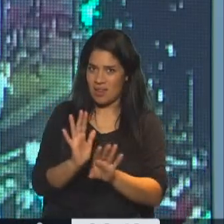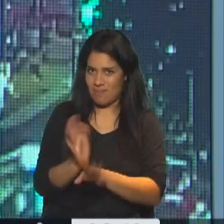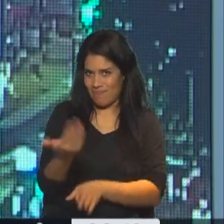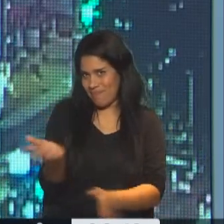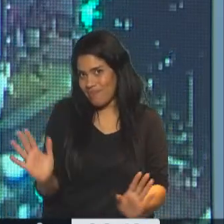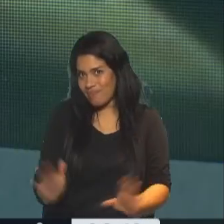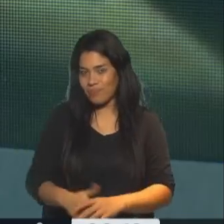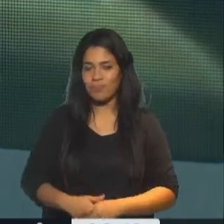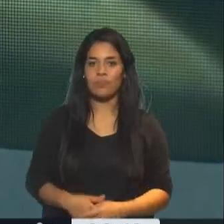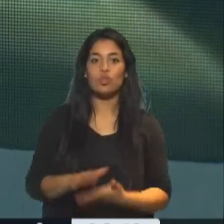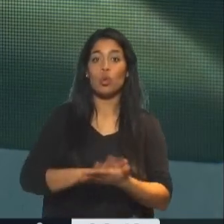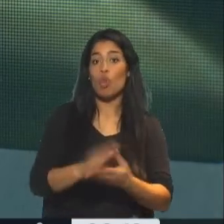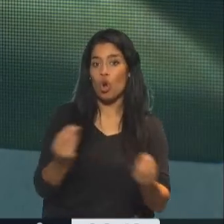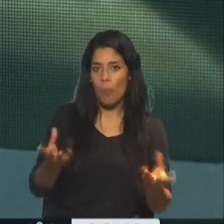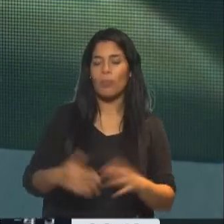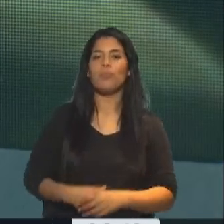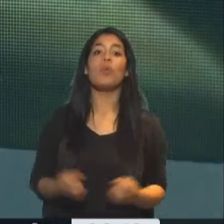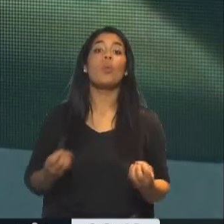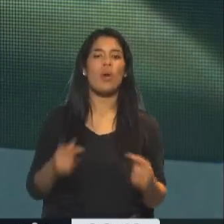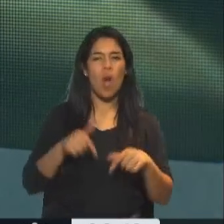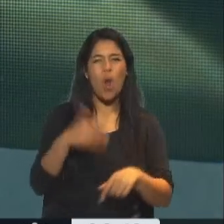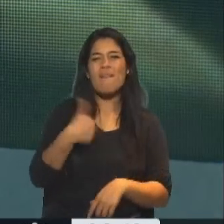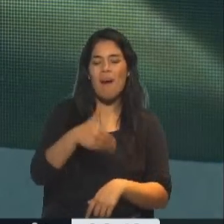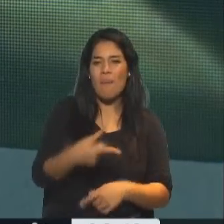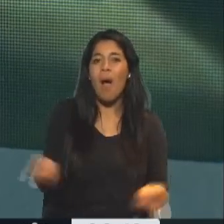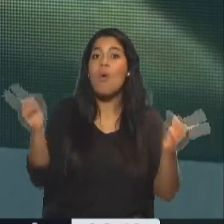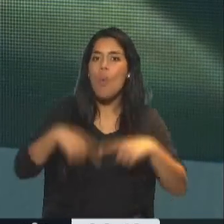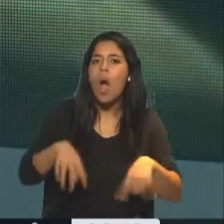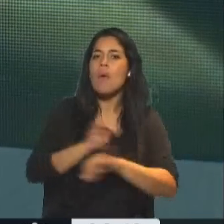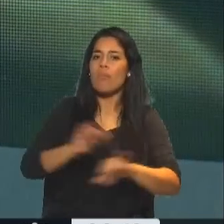Bien, enseguida seguimos analizando y con las novedades que se puedan producir en la Quinta de Olivos. Vamos hasta las 20.